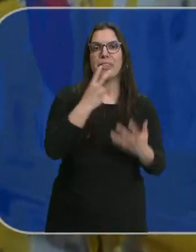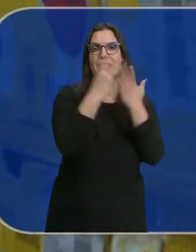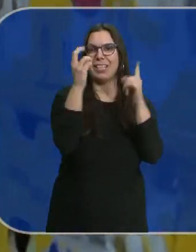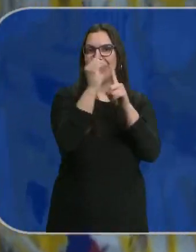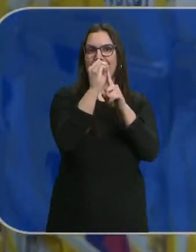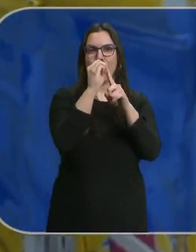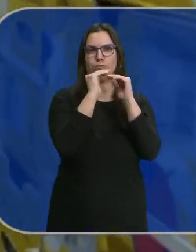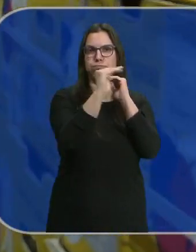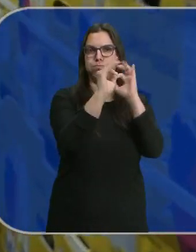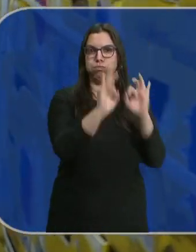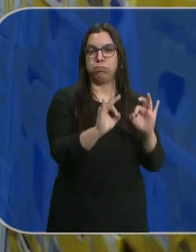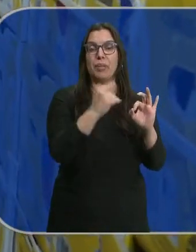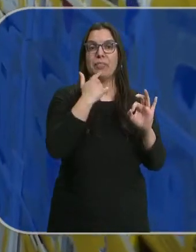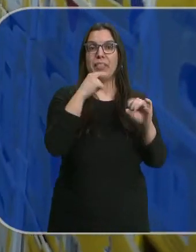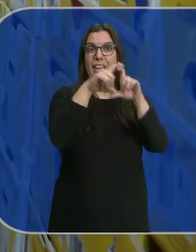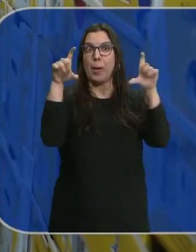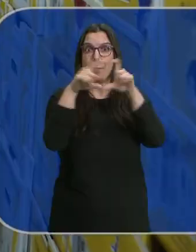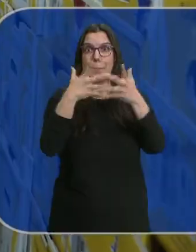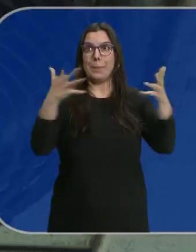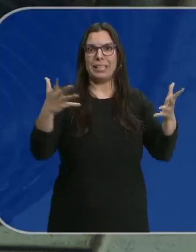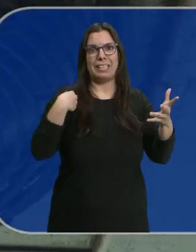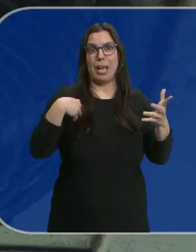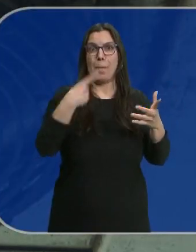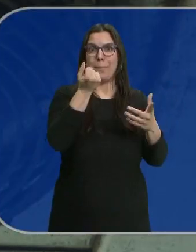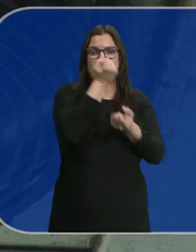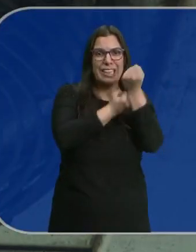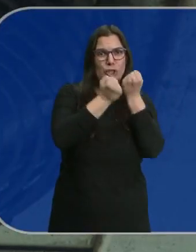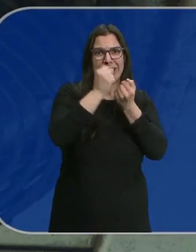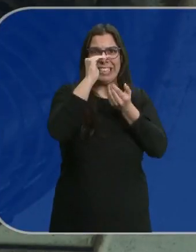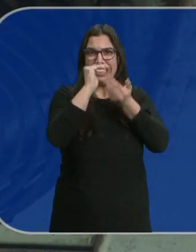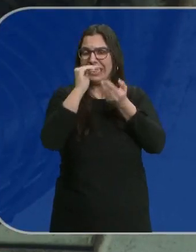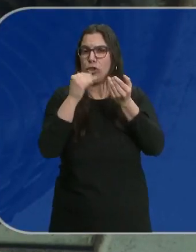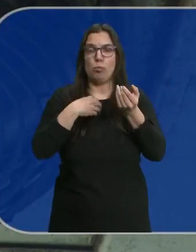Los mayoristas alertan de que ya no pueden ajustar más los precios.